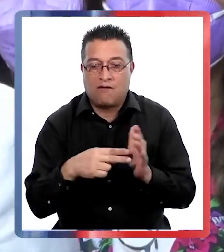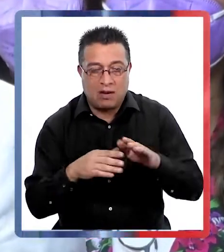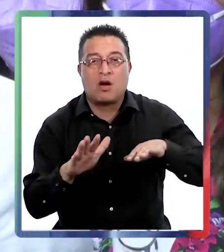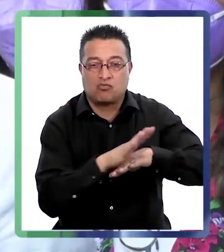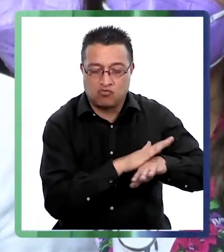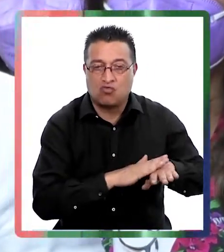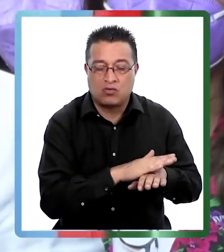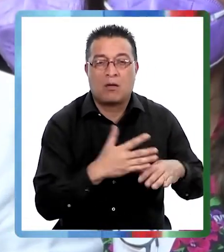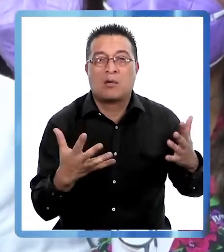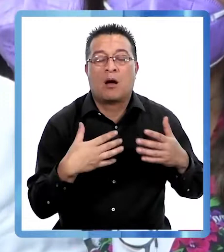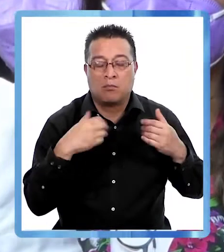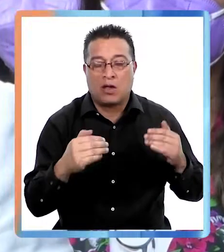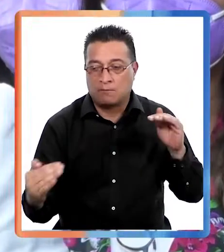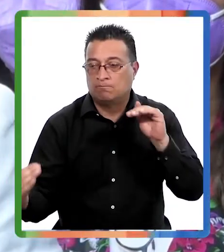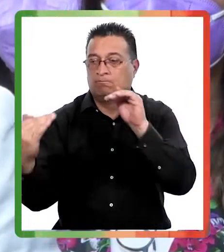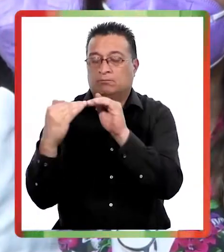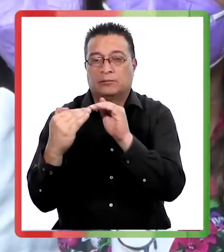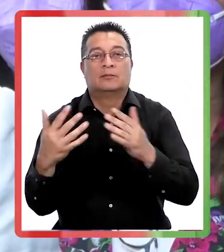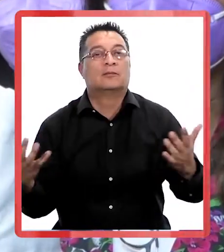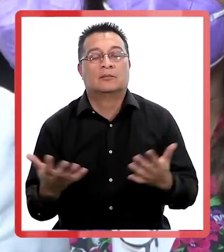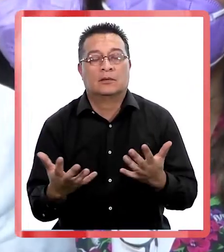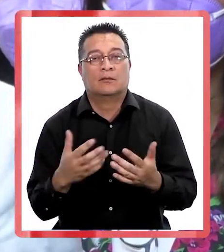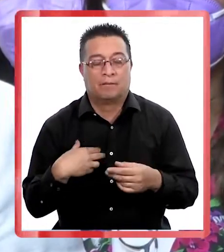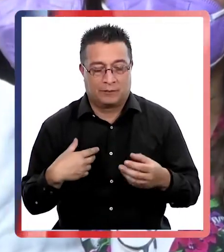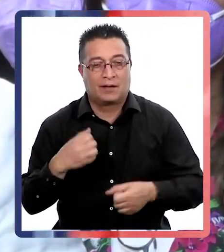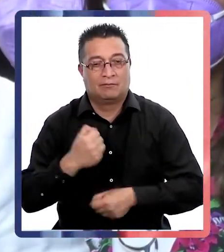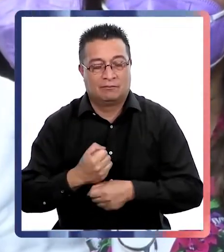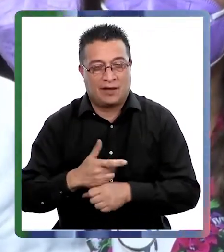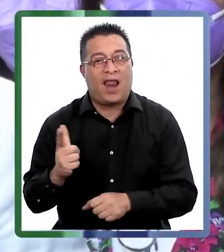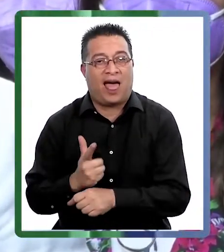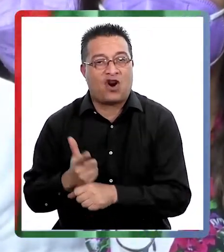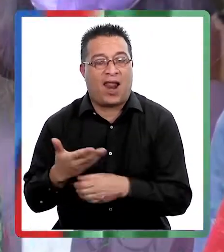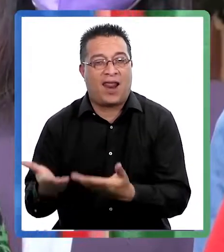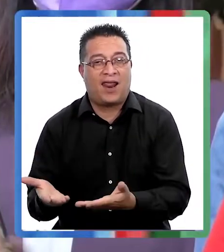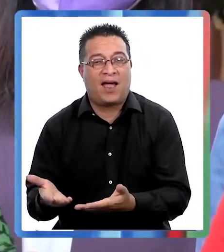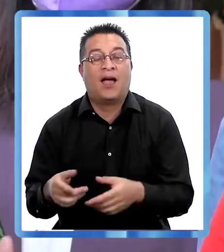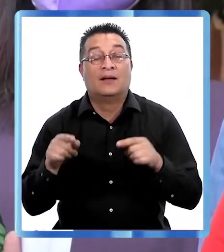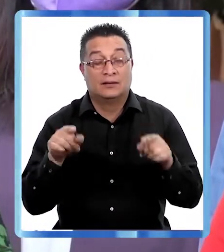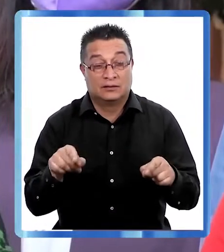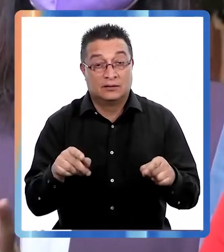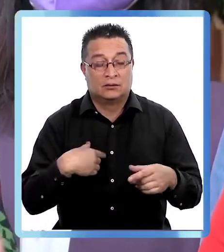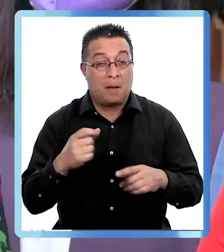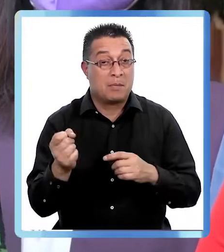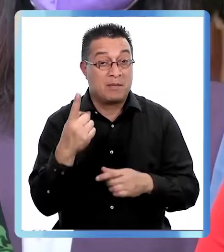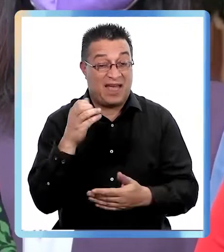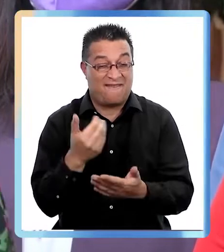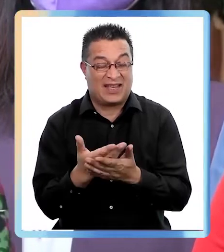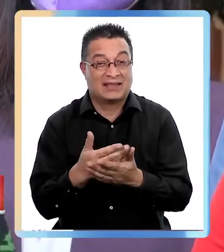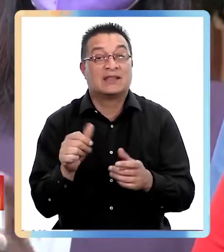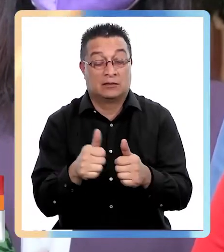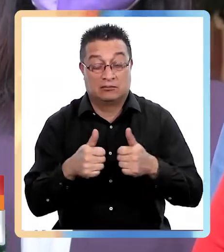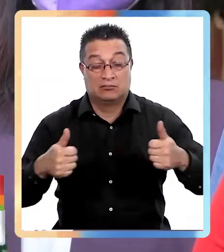los roles de cuidado para compatibilizar con nuestro desempeño laboral. Es primera vez en la historia que tenemos un